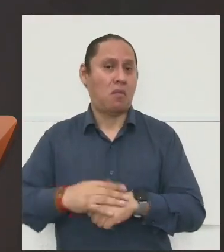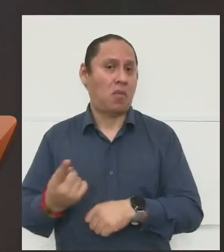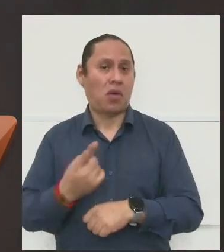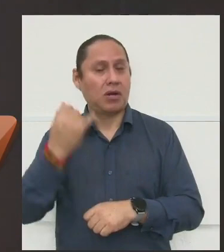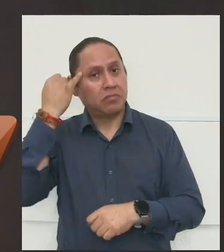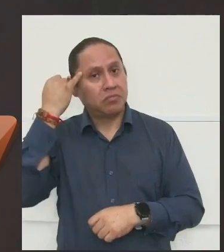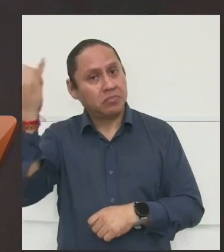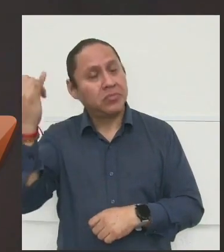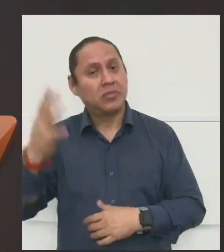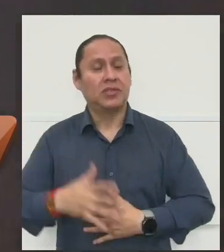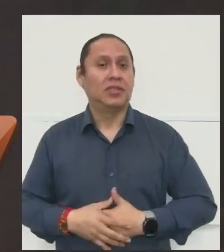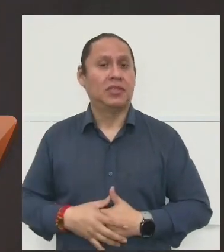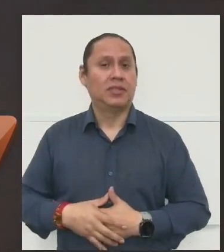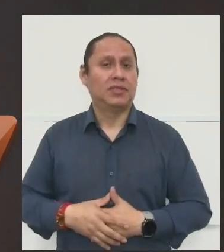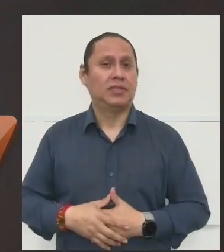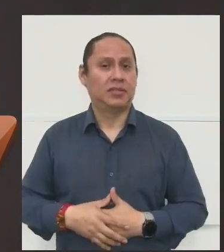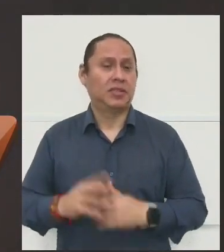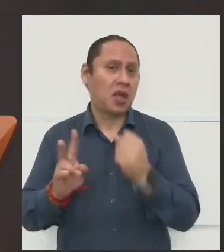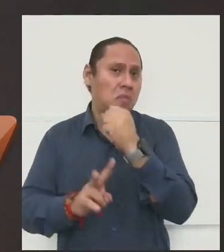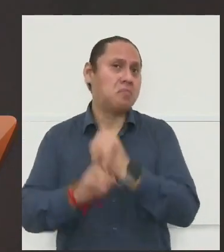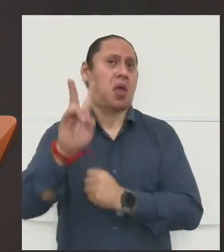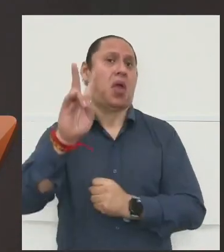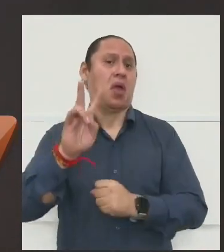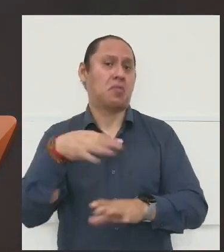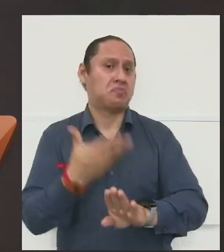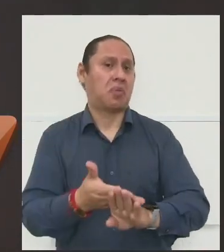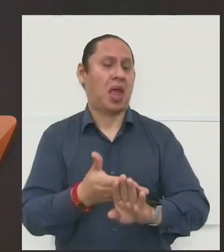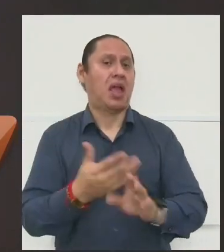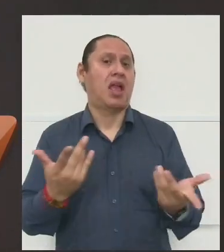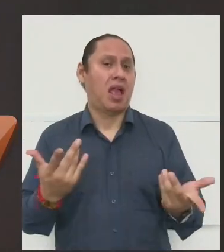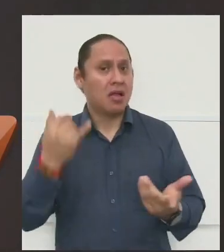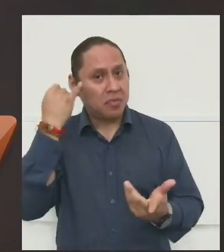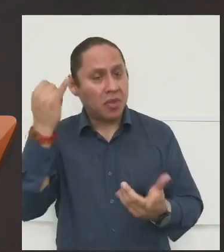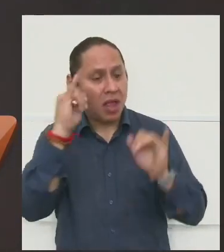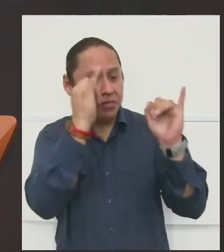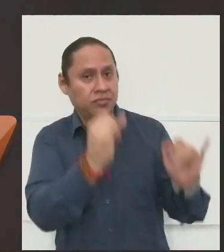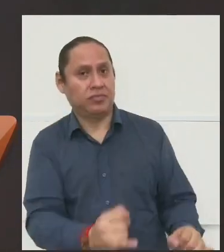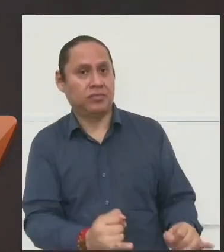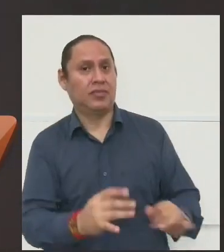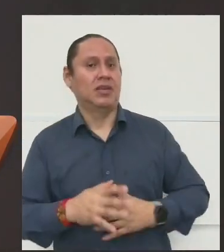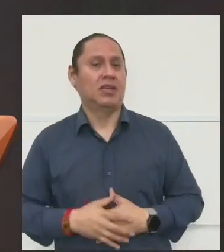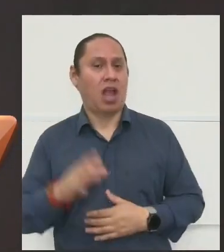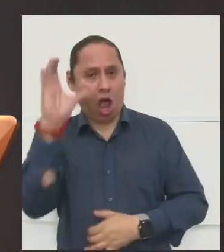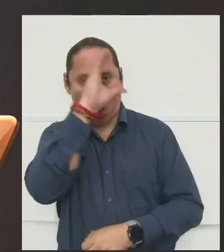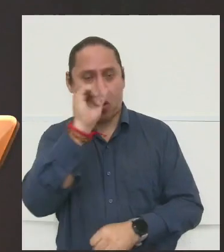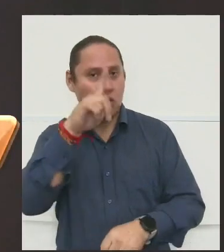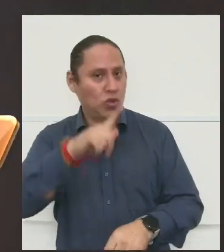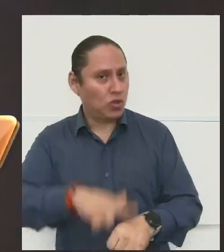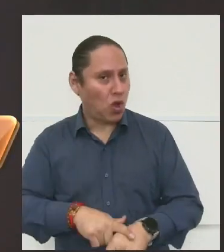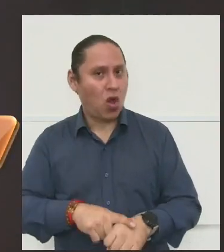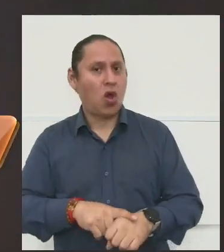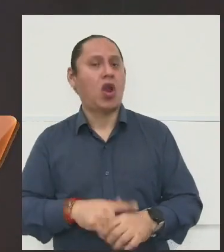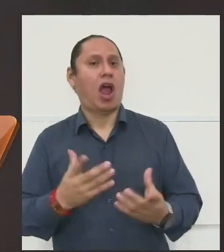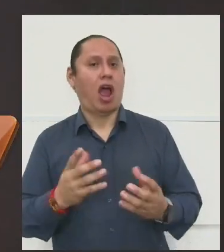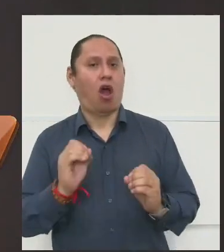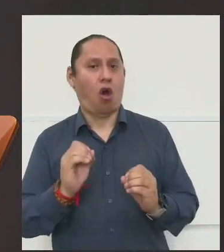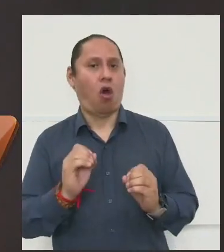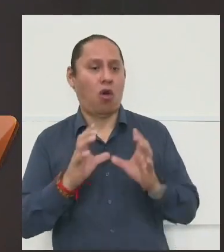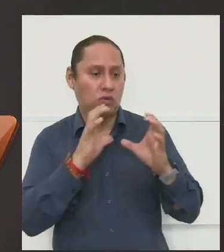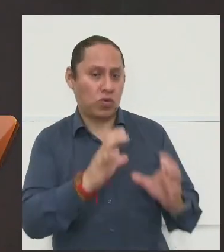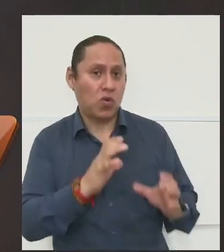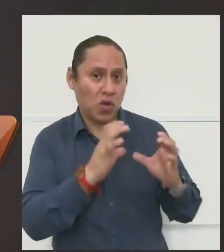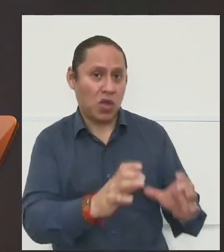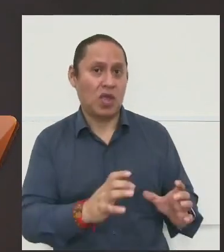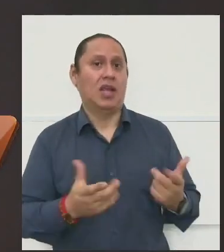serie eh de violaciones al derecho de la identidad de la cultura y preservación del patrimonio